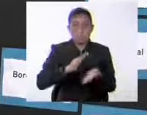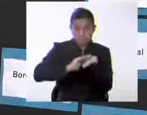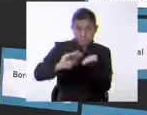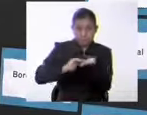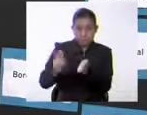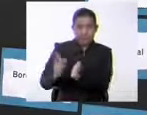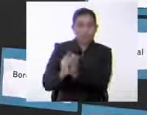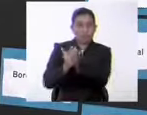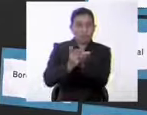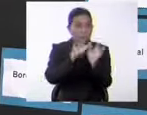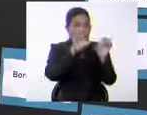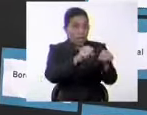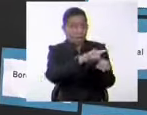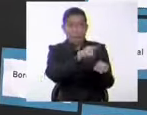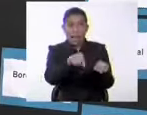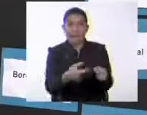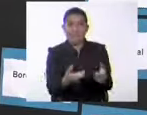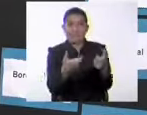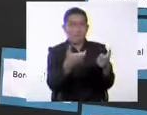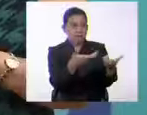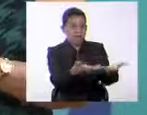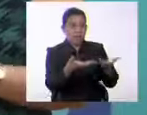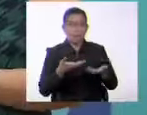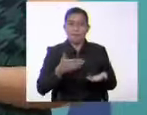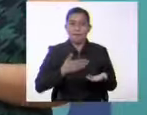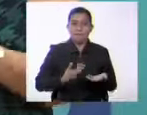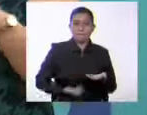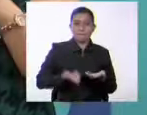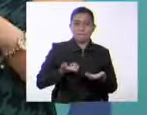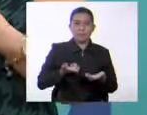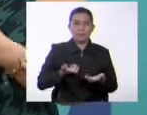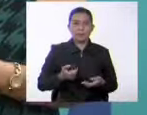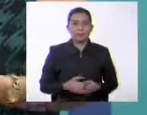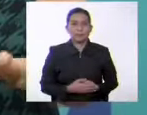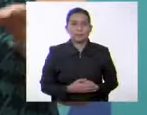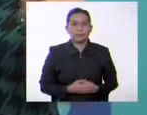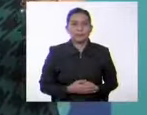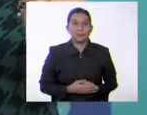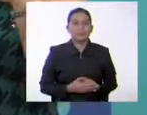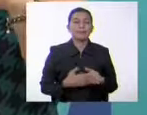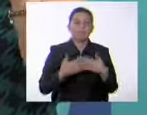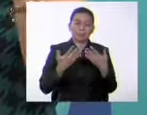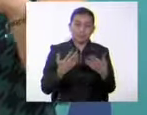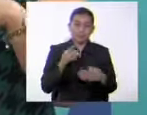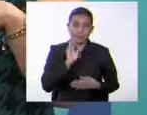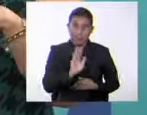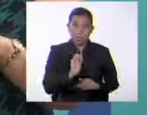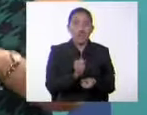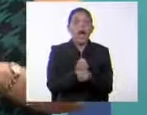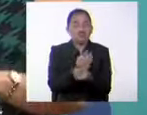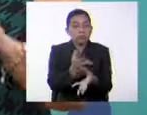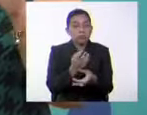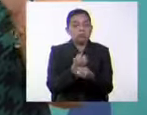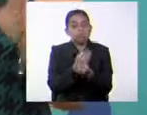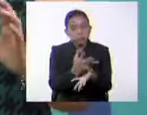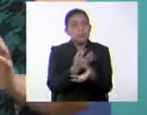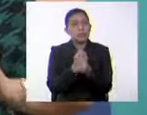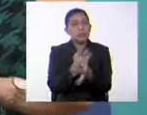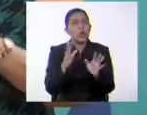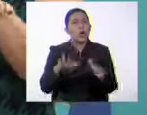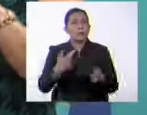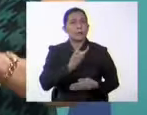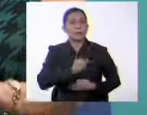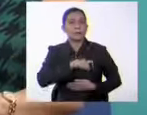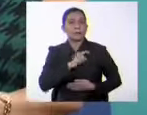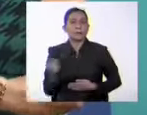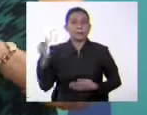más riquezas, fíjate. Por supuesto. Entonces, esas fueron las causas por las cuales llegaron ellos a América.